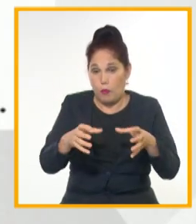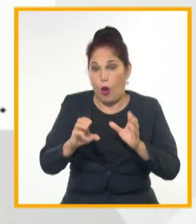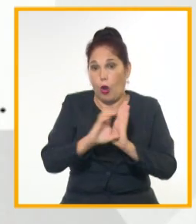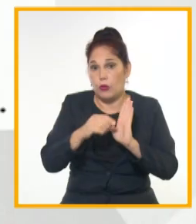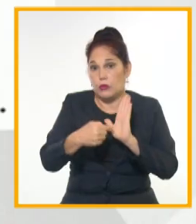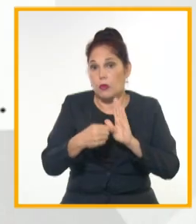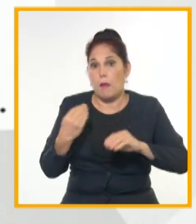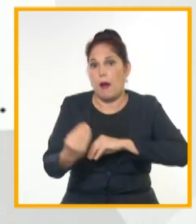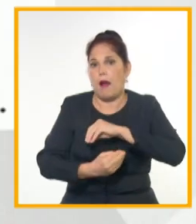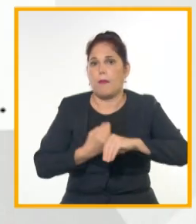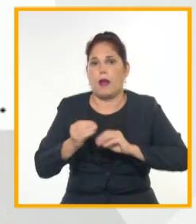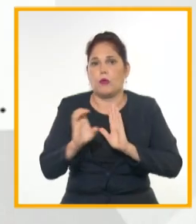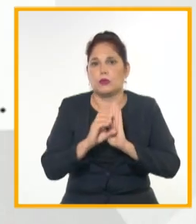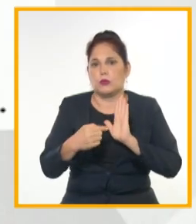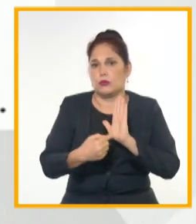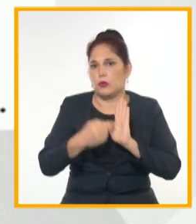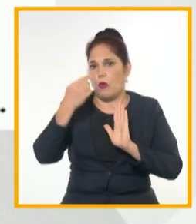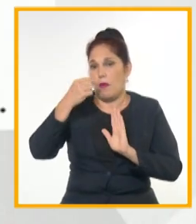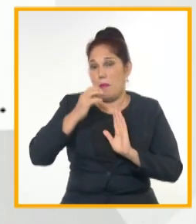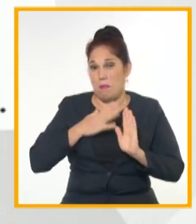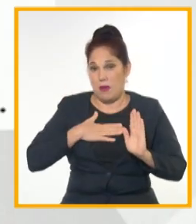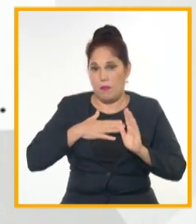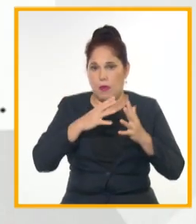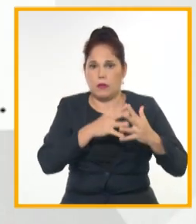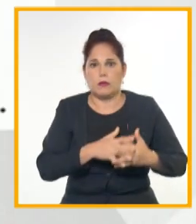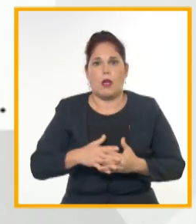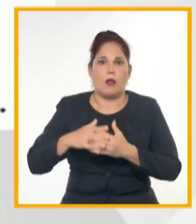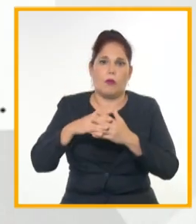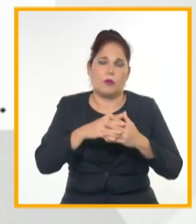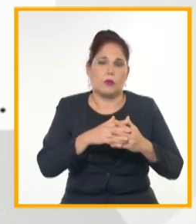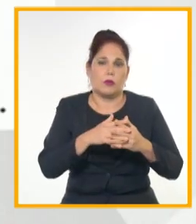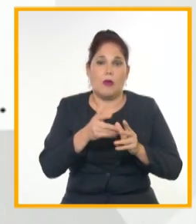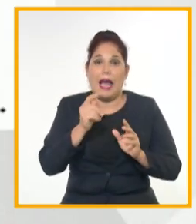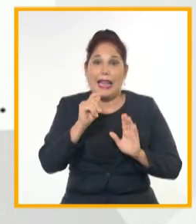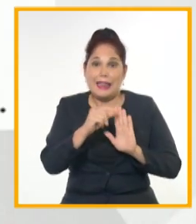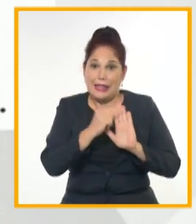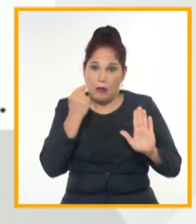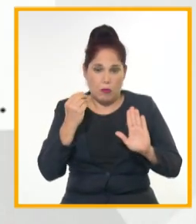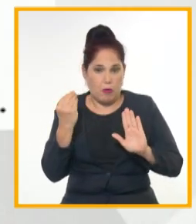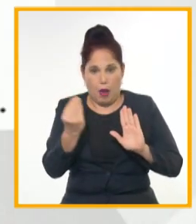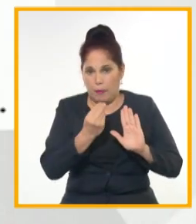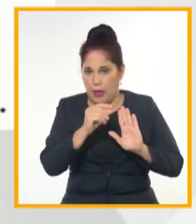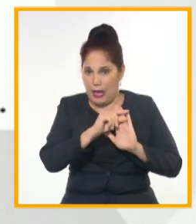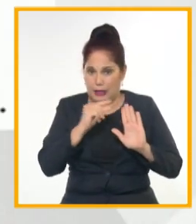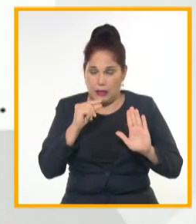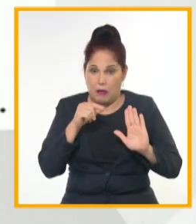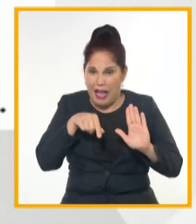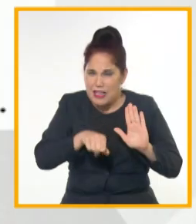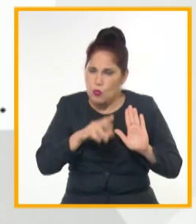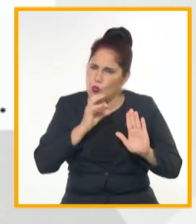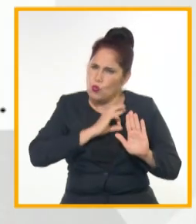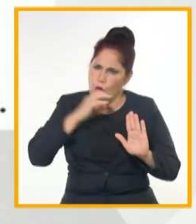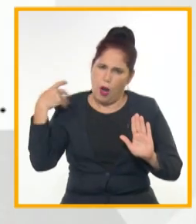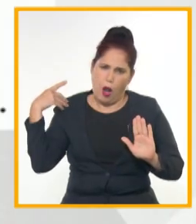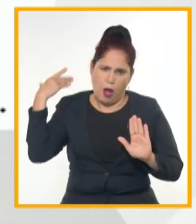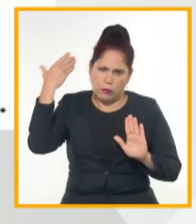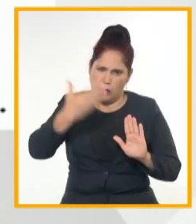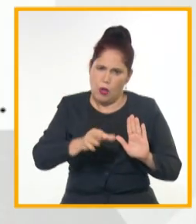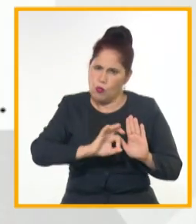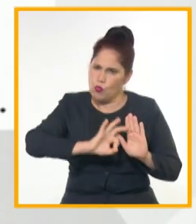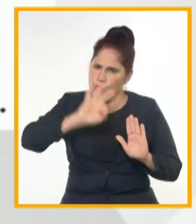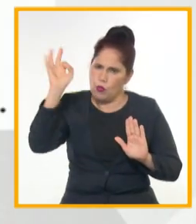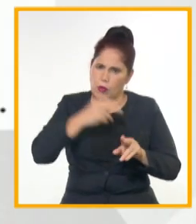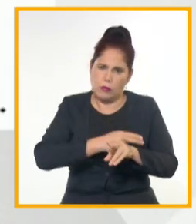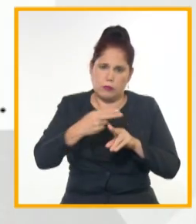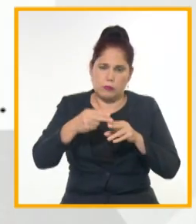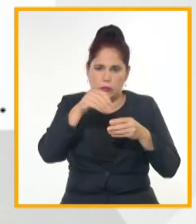para modificar la Constitución, aunque sea para ese artículo nada más. Esto hasta ahora nunca ha ocurrido en la historia de